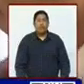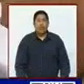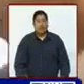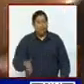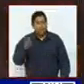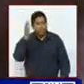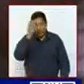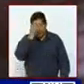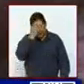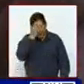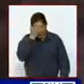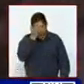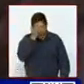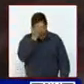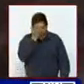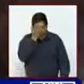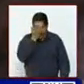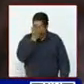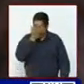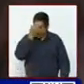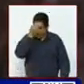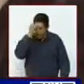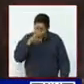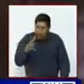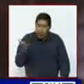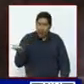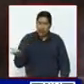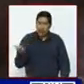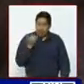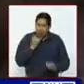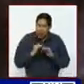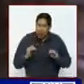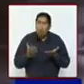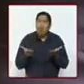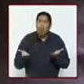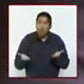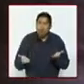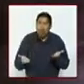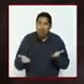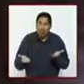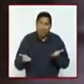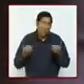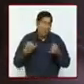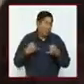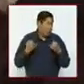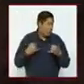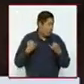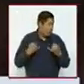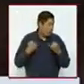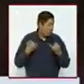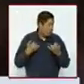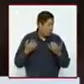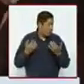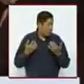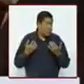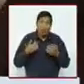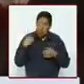Pasan... Imprudencia. Imprudencia, para los niños más que todo, ¿no? Pues los jóvenes...